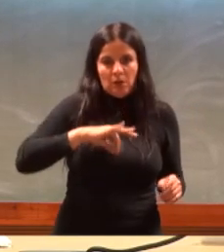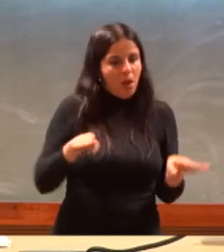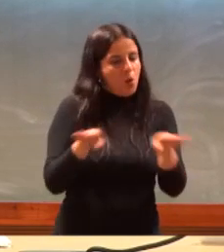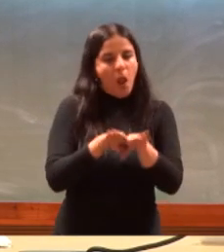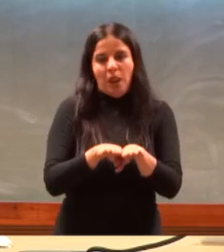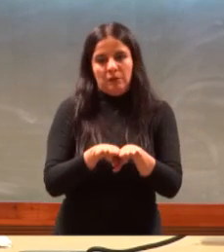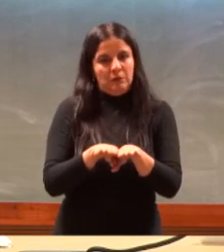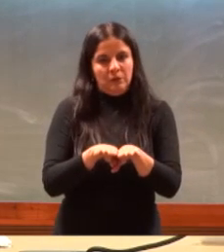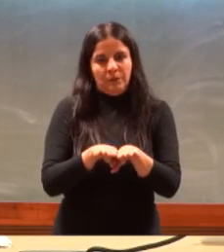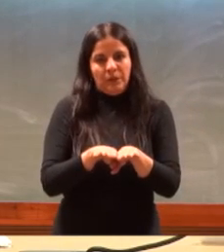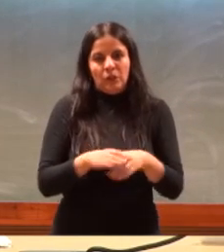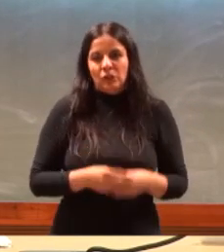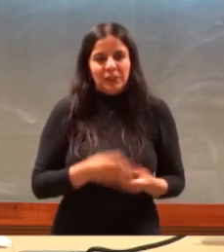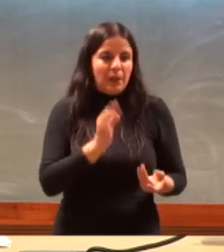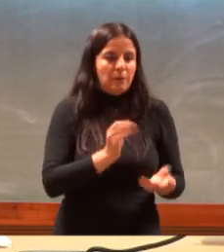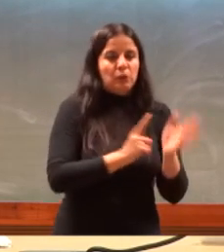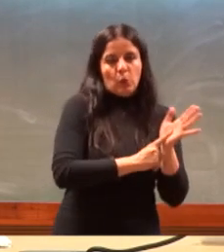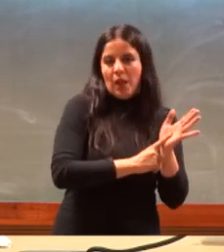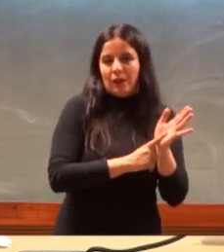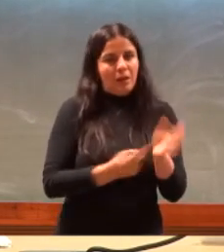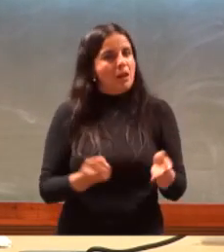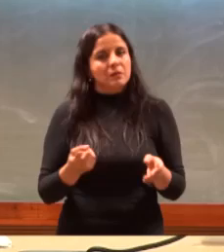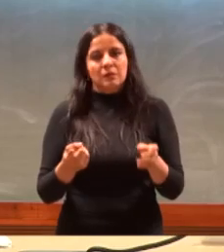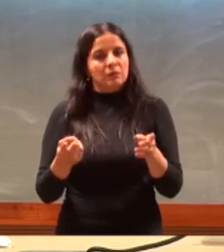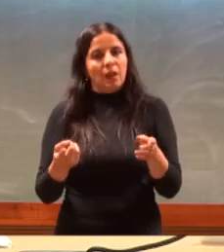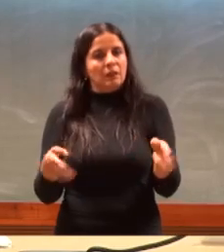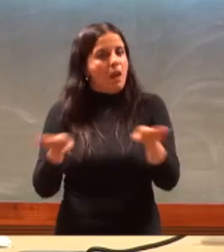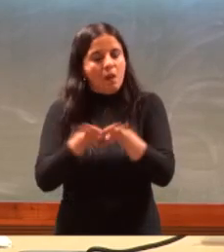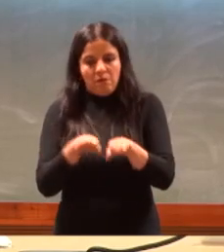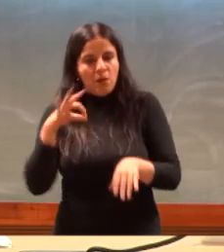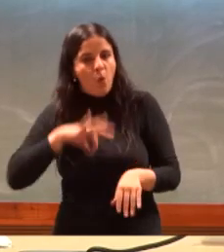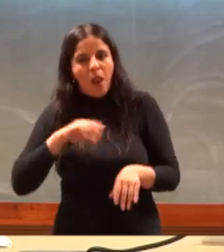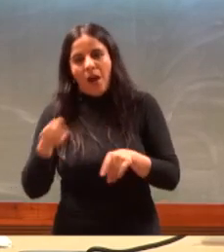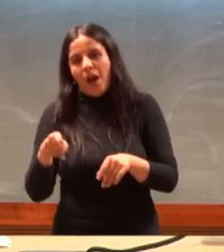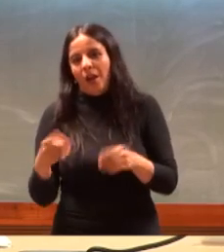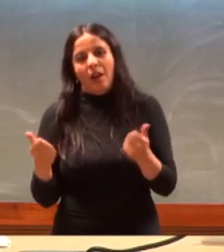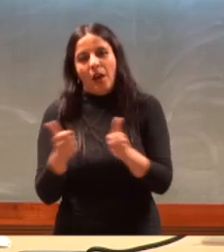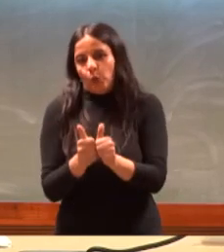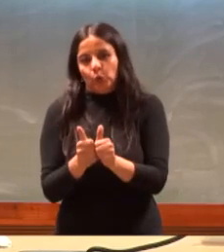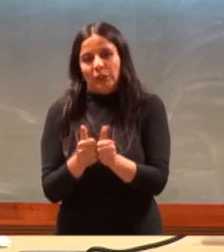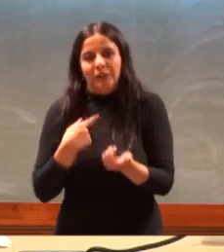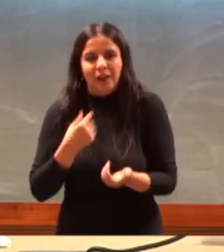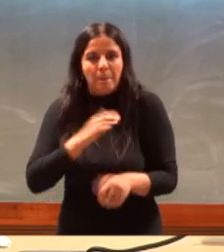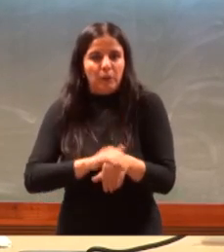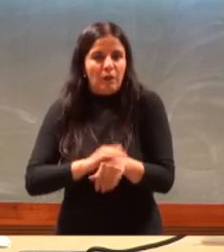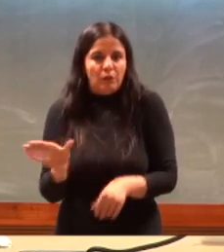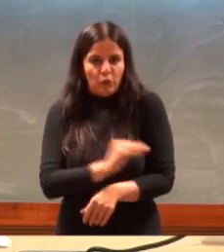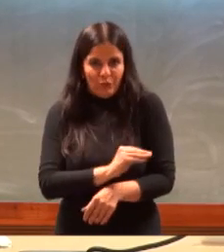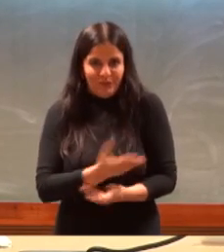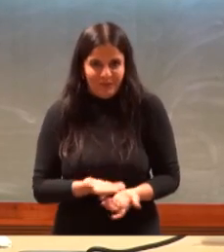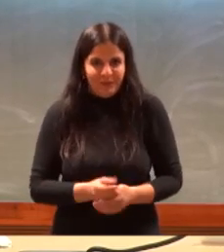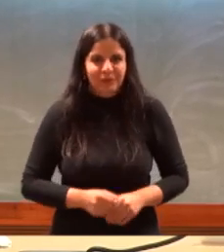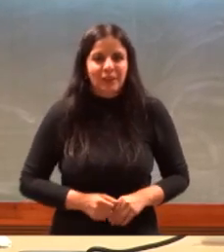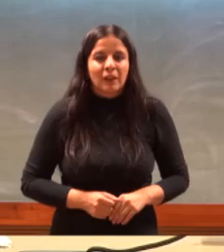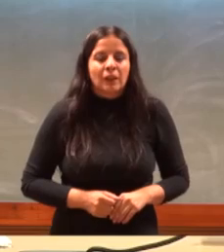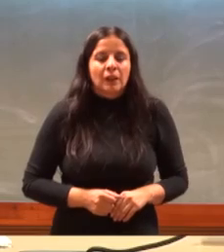reconozca que su trabajo este asiento corresponden un agrupamiento a un un cargo de mayor jerarquía y en cuanto a las cargas anexas y complementarias es un problema